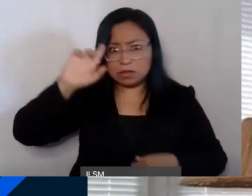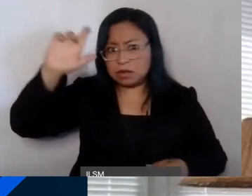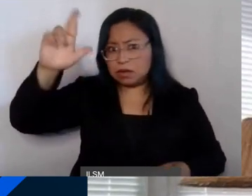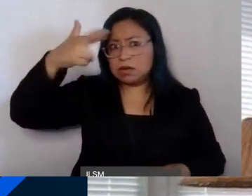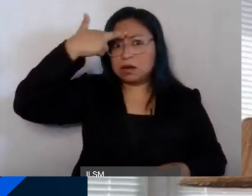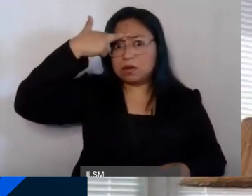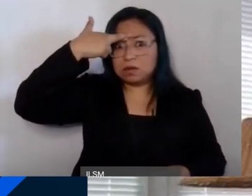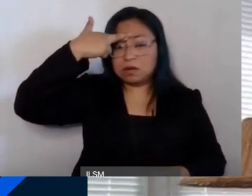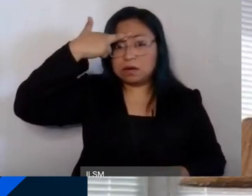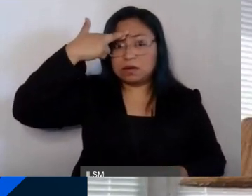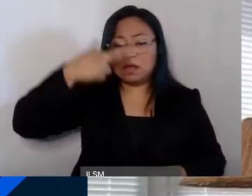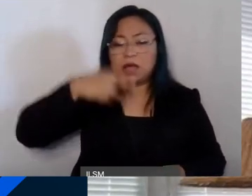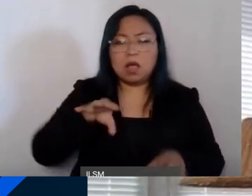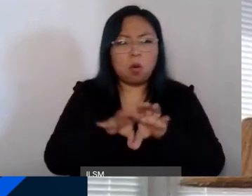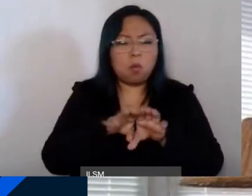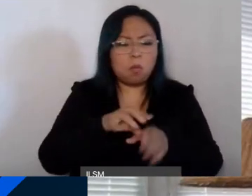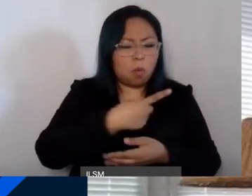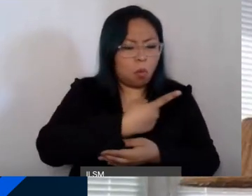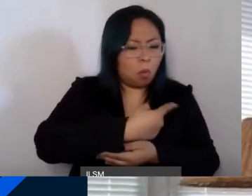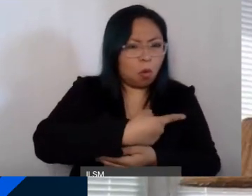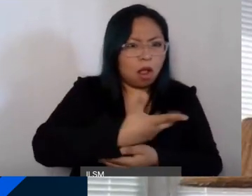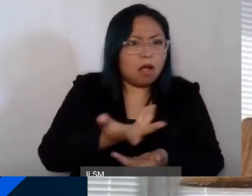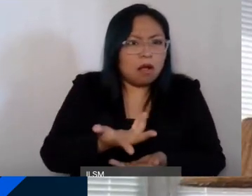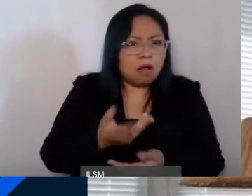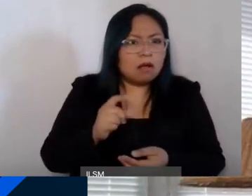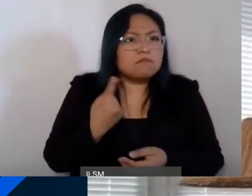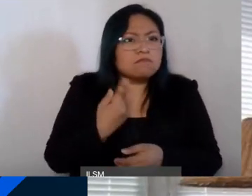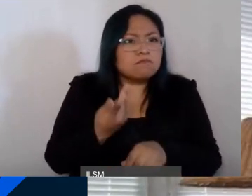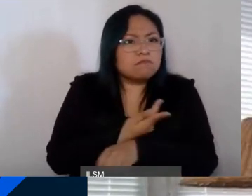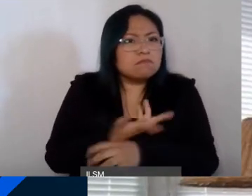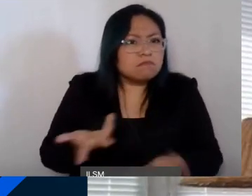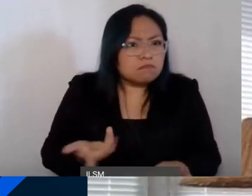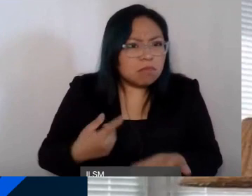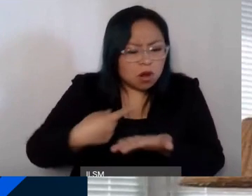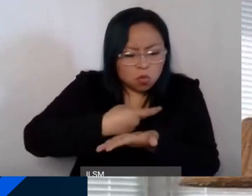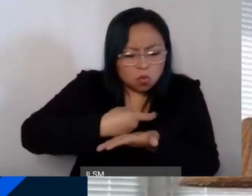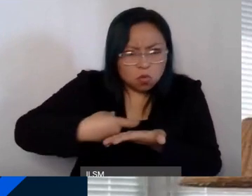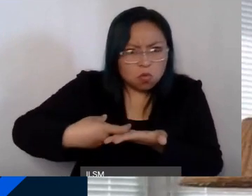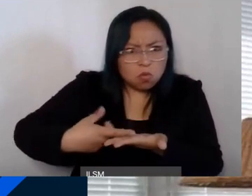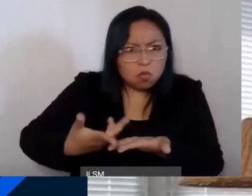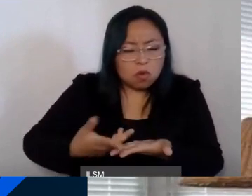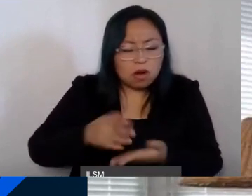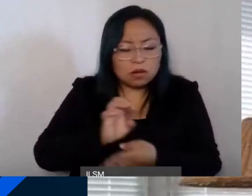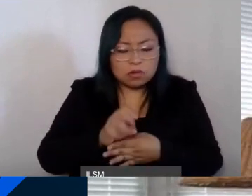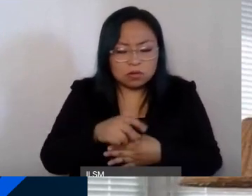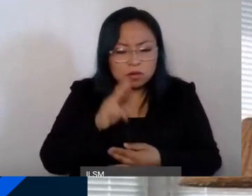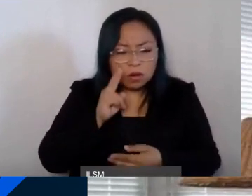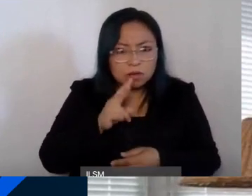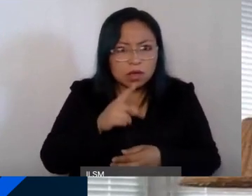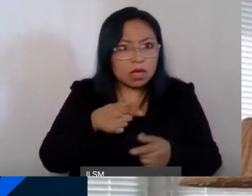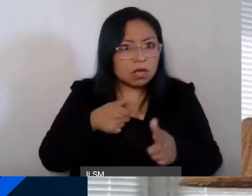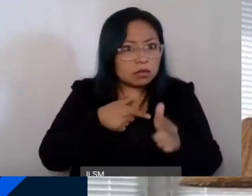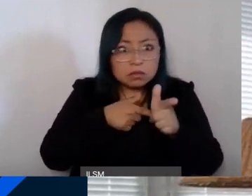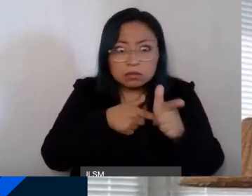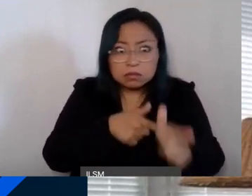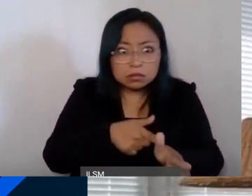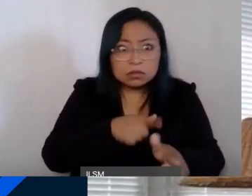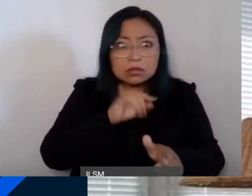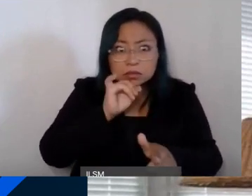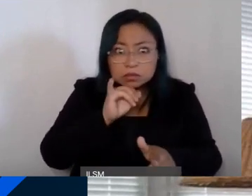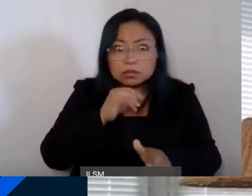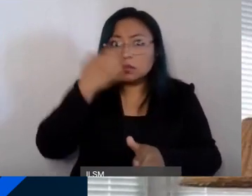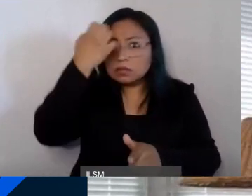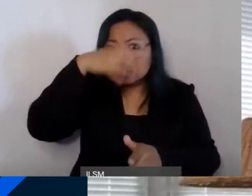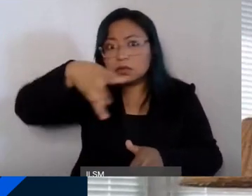y qué pasa con la cola todo se ha visto que siguen sabiendo aquello que